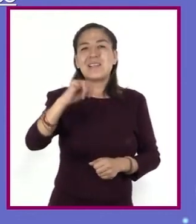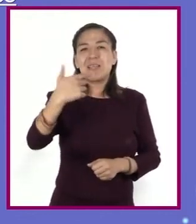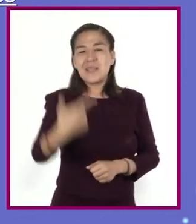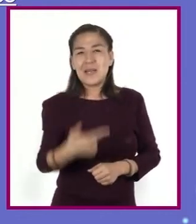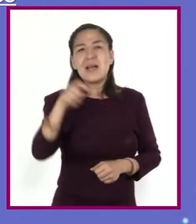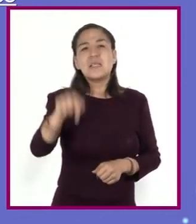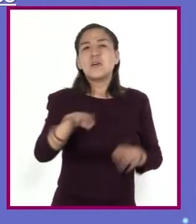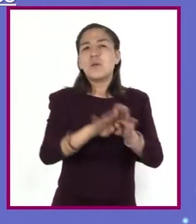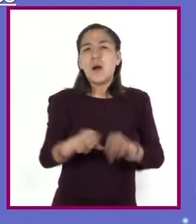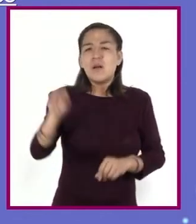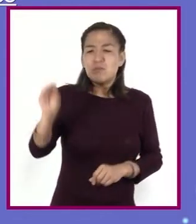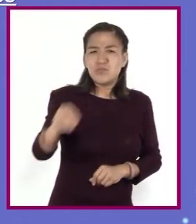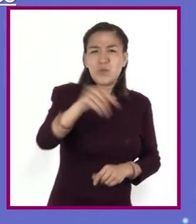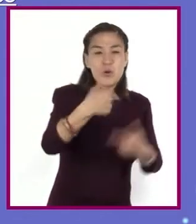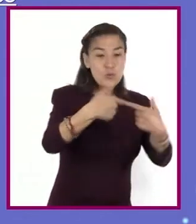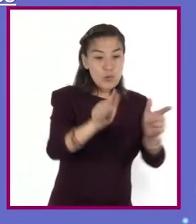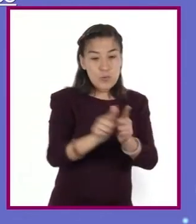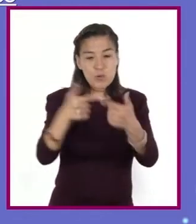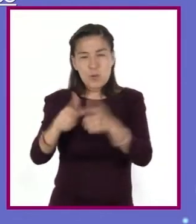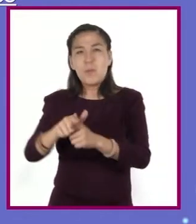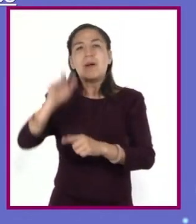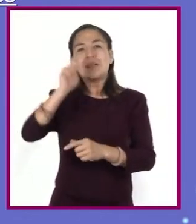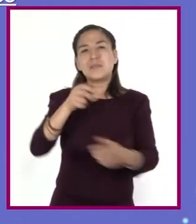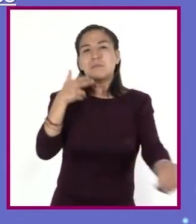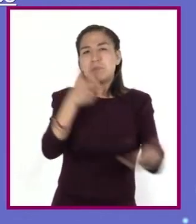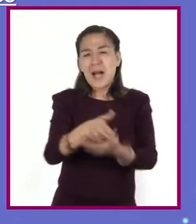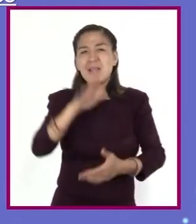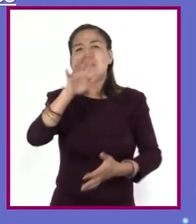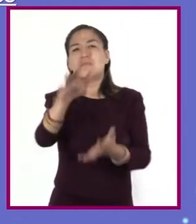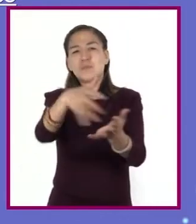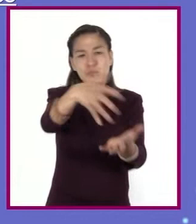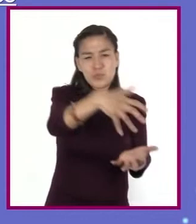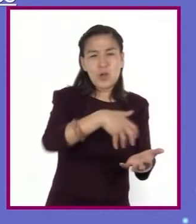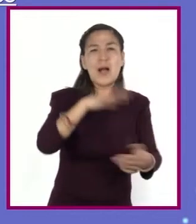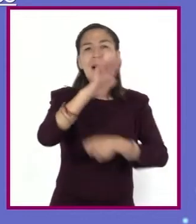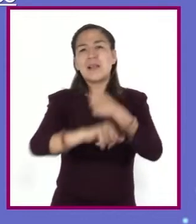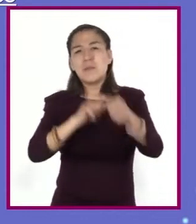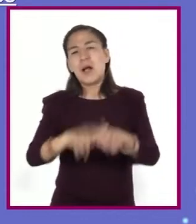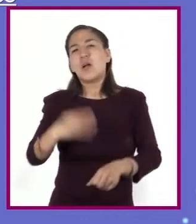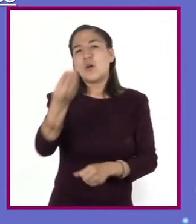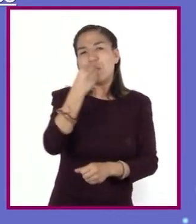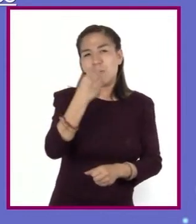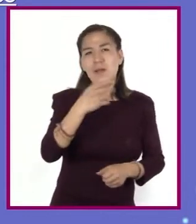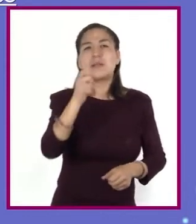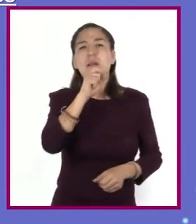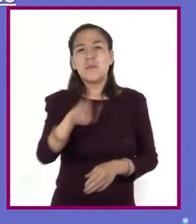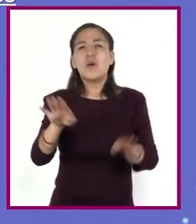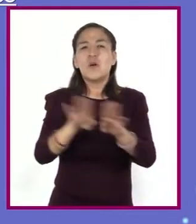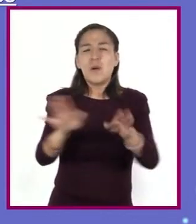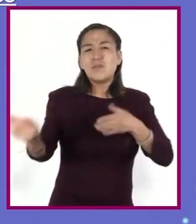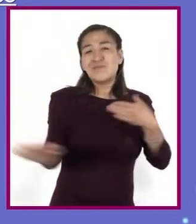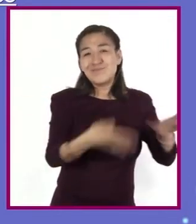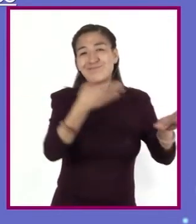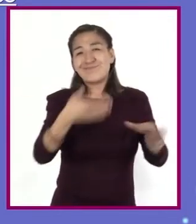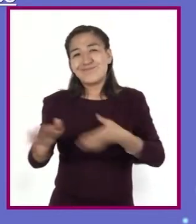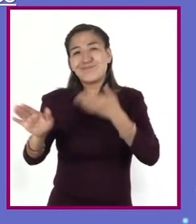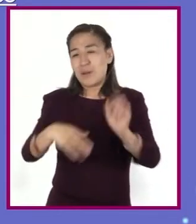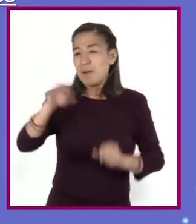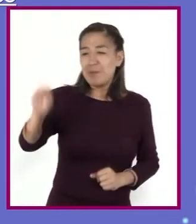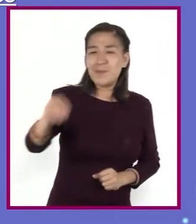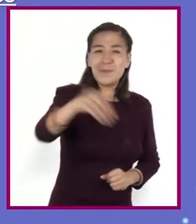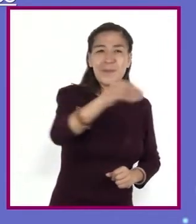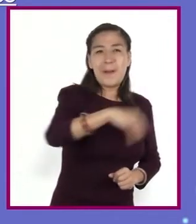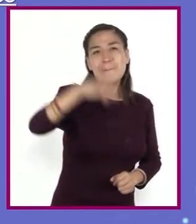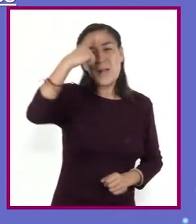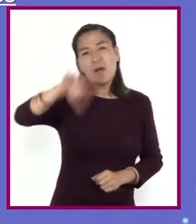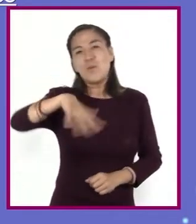en bandas de cazadores y recolectores que llevaban una vida nómada, es decir, caminaban de un lugar a otro en